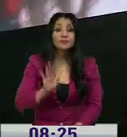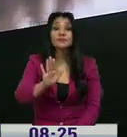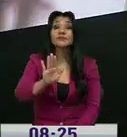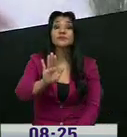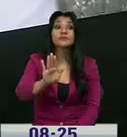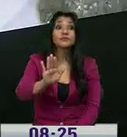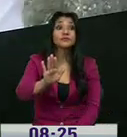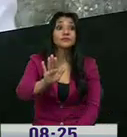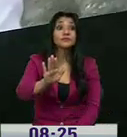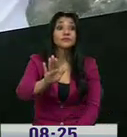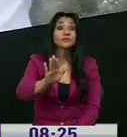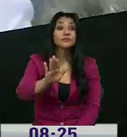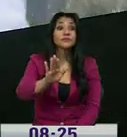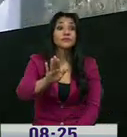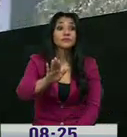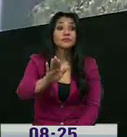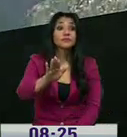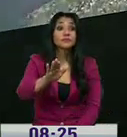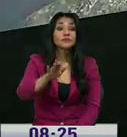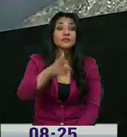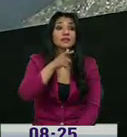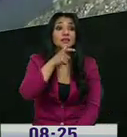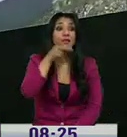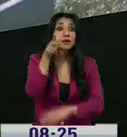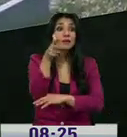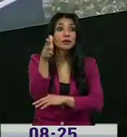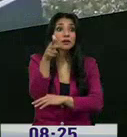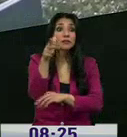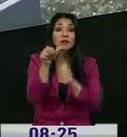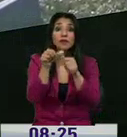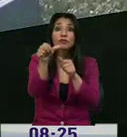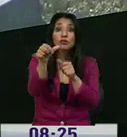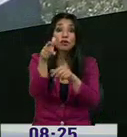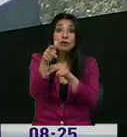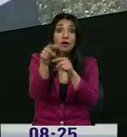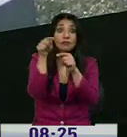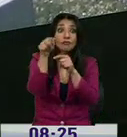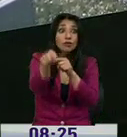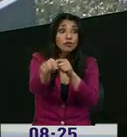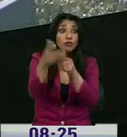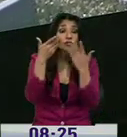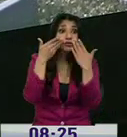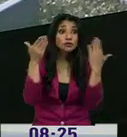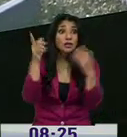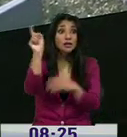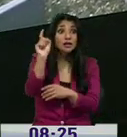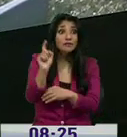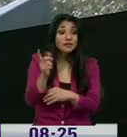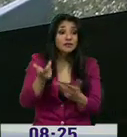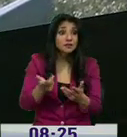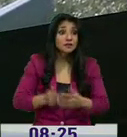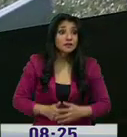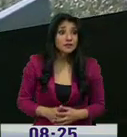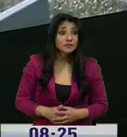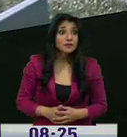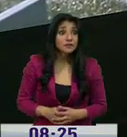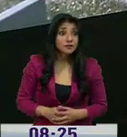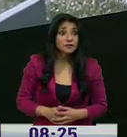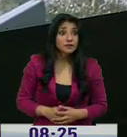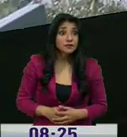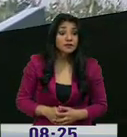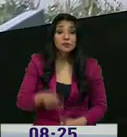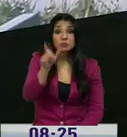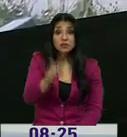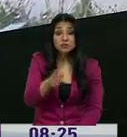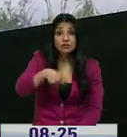vayas, Tito, tú que estás, o el gato que está ahí, al fondo de este mural, no sé si hay un graffiti. Miren ustedes, si es la firma de la